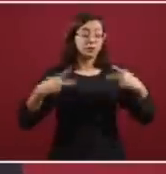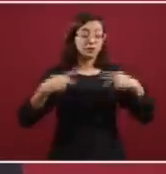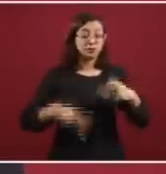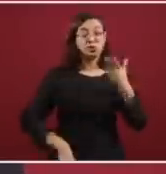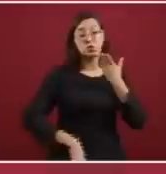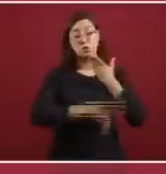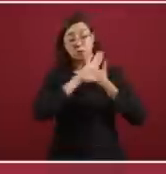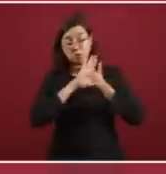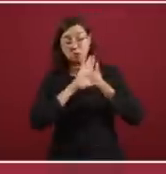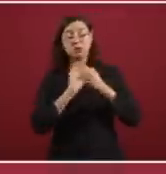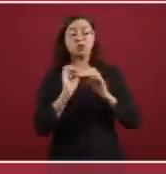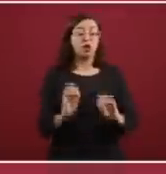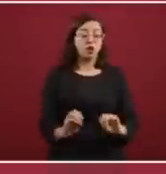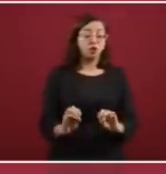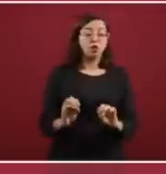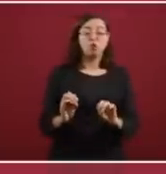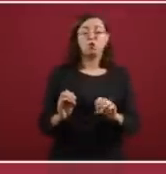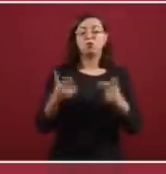opositores o los que